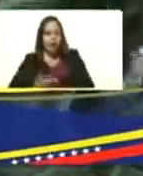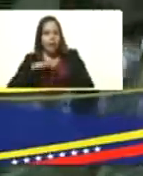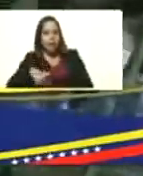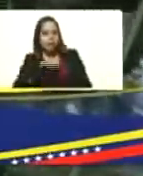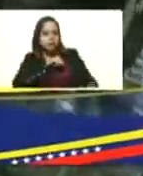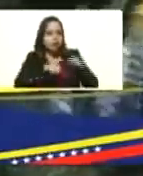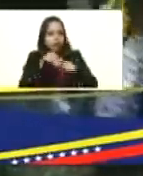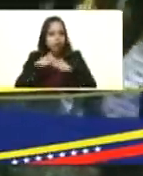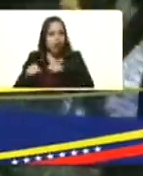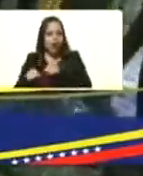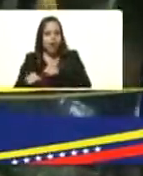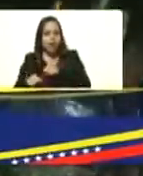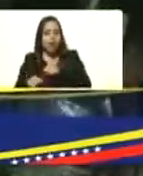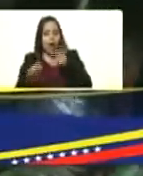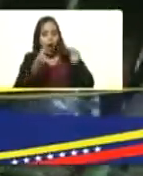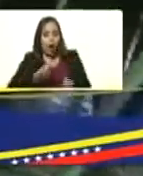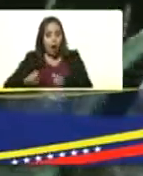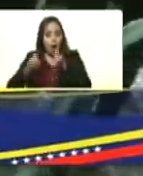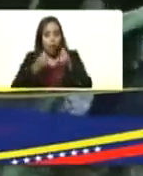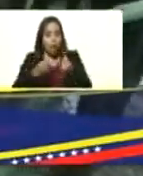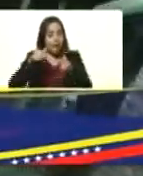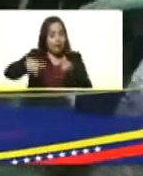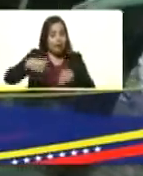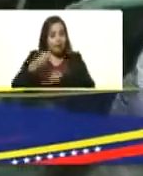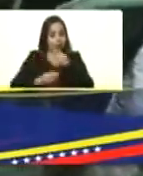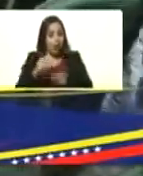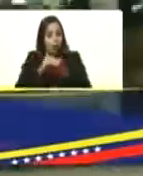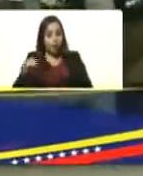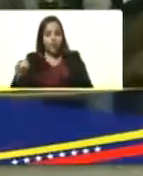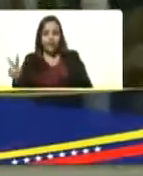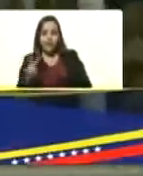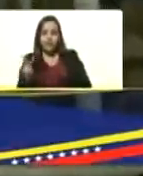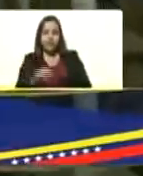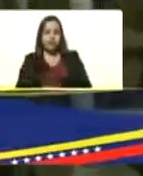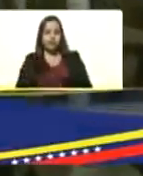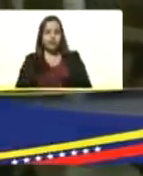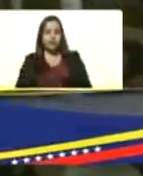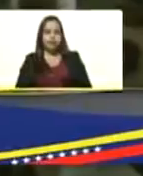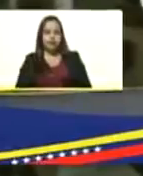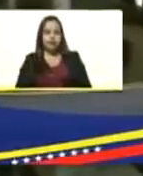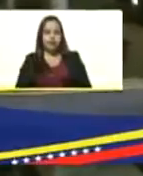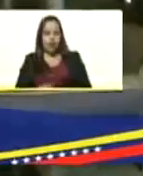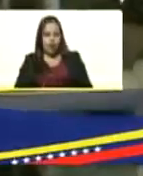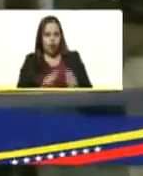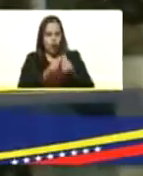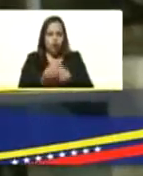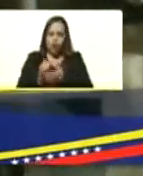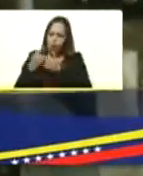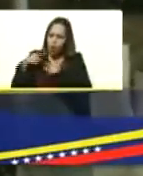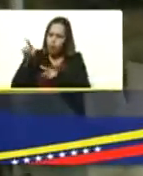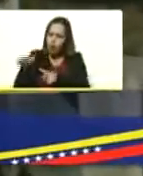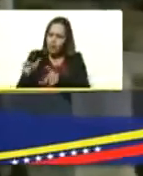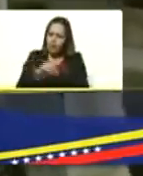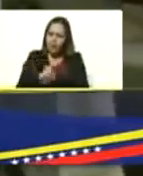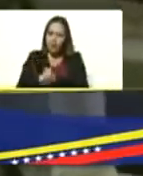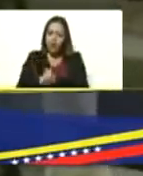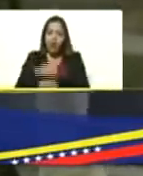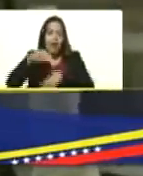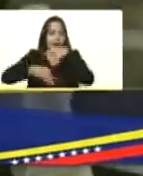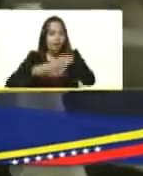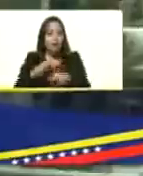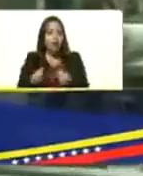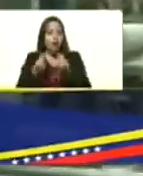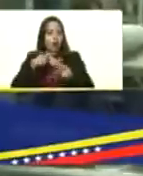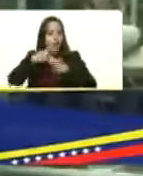el aparato productivo en el oriente venezolano el compañero jose ricardo que nos explique cómo es el proceso productivo